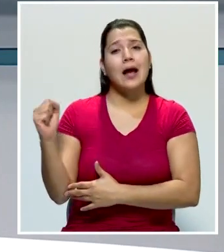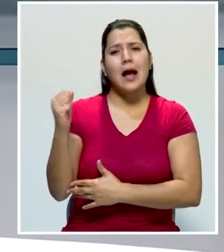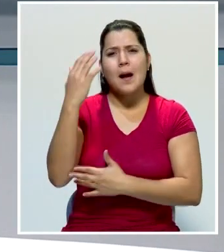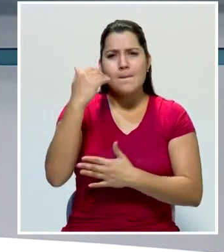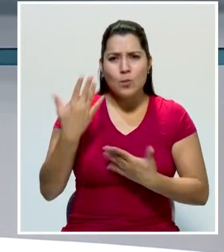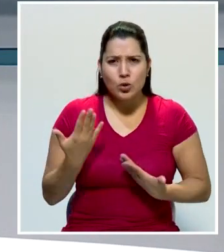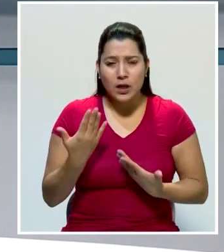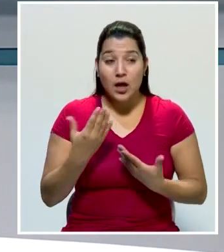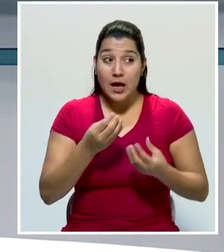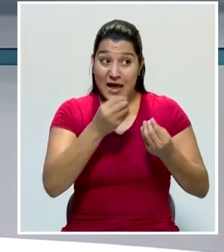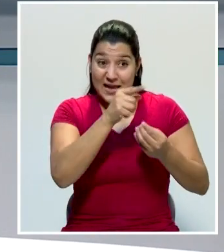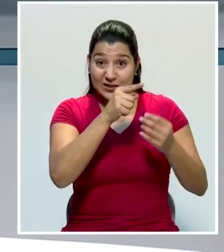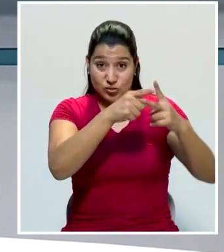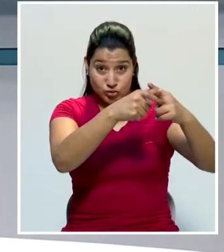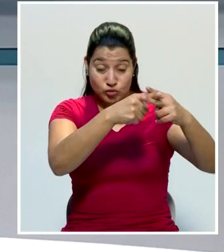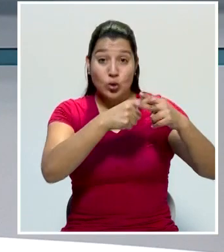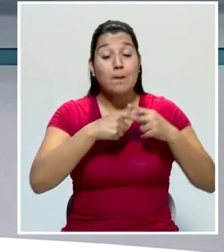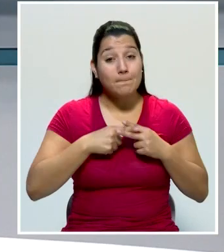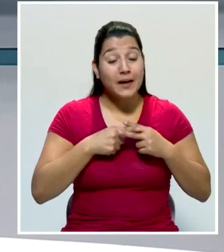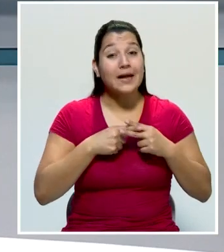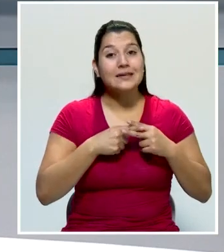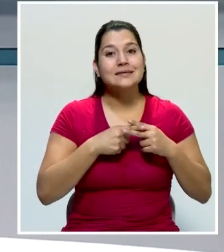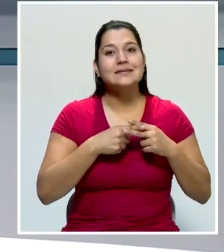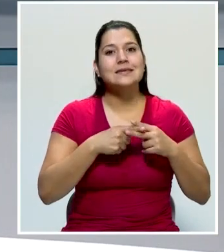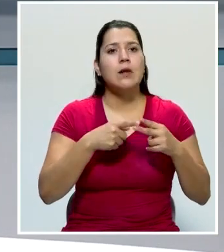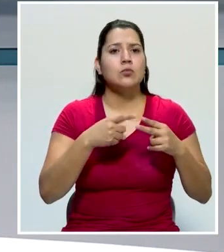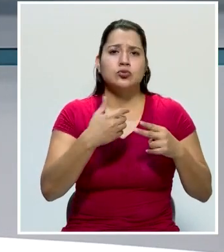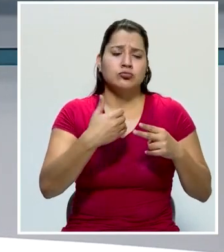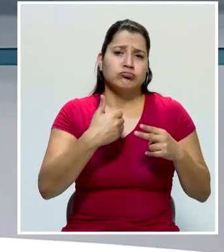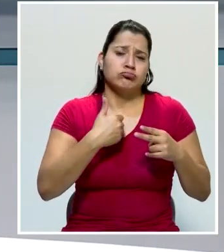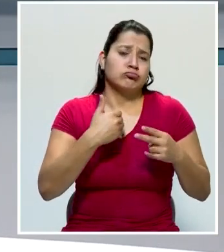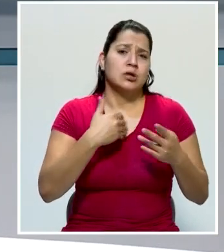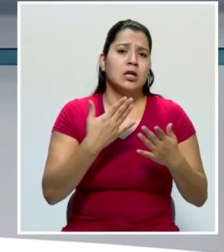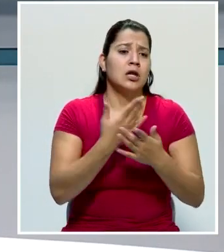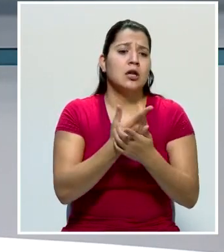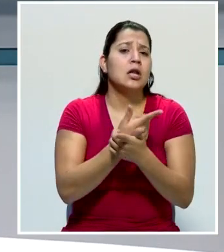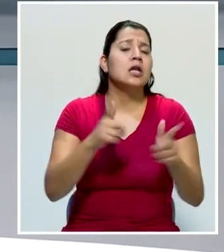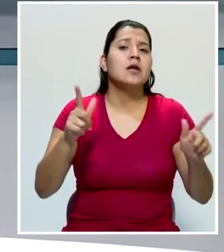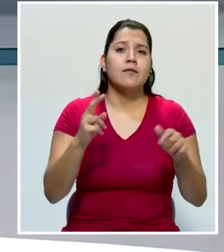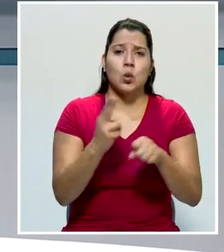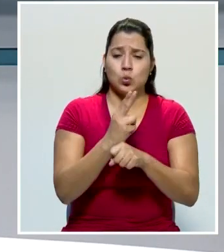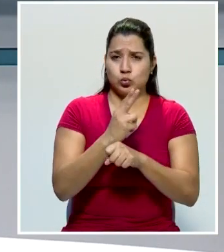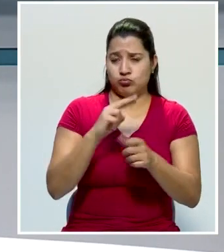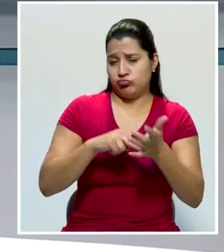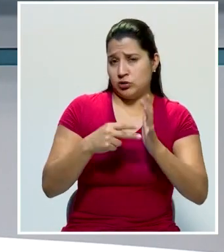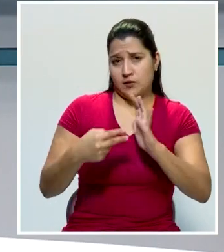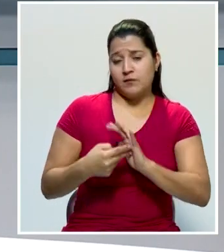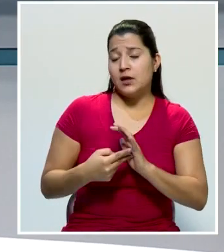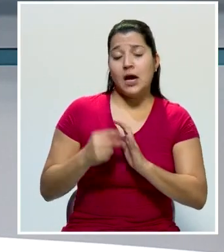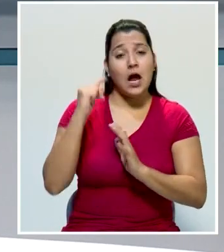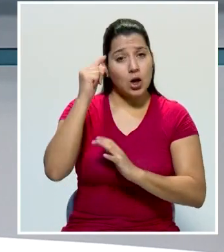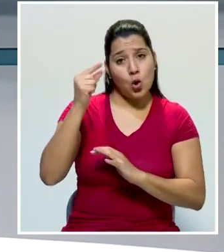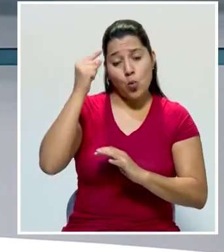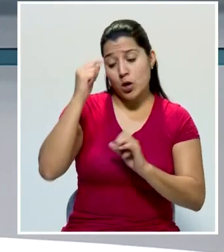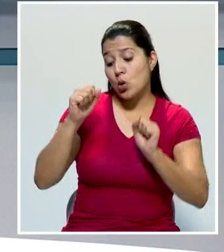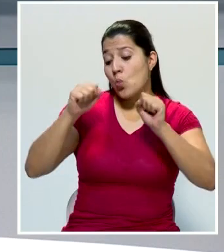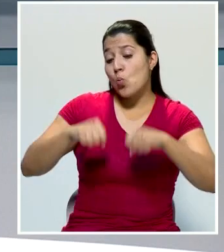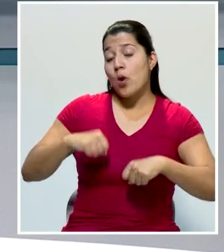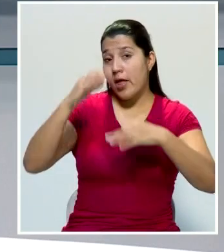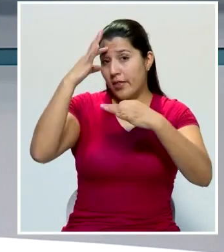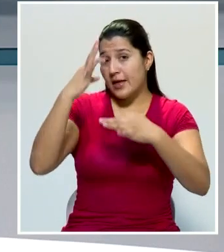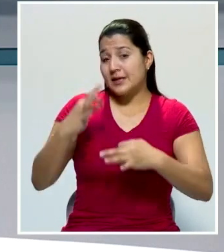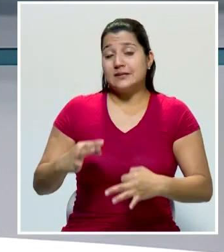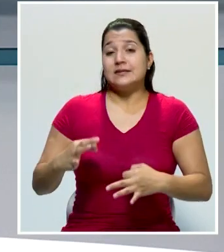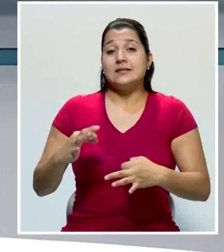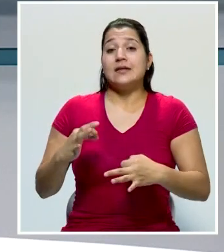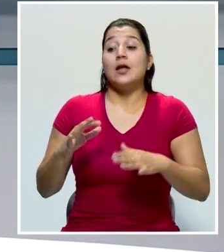son blandos y tienen una cláusula de libre disponibilidad, es decir, que el gobierno puede decidir libremente